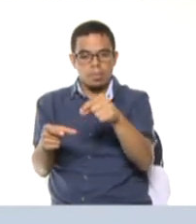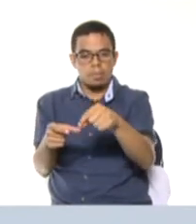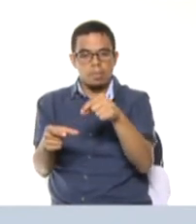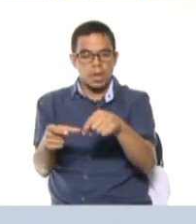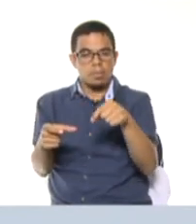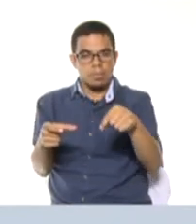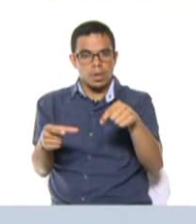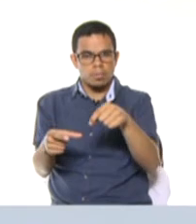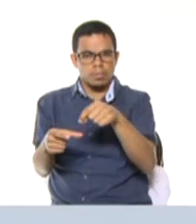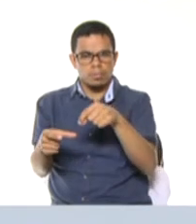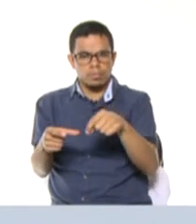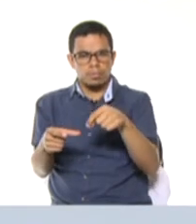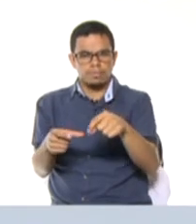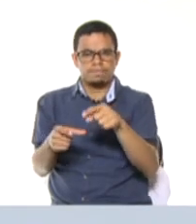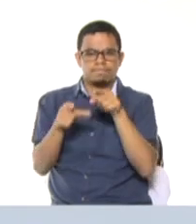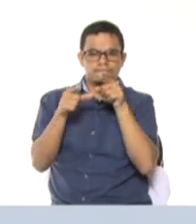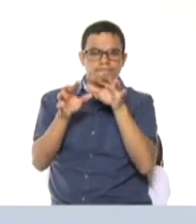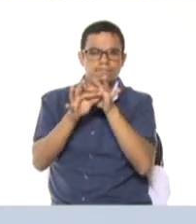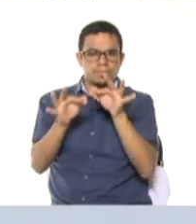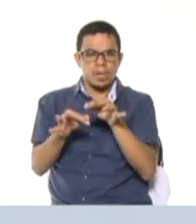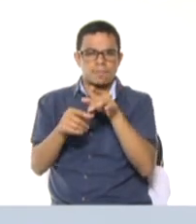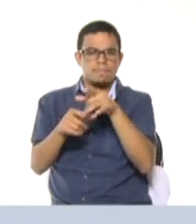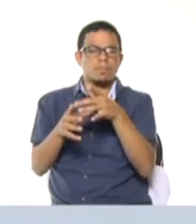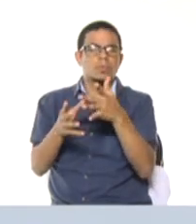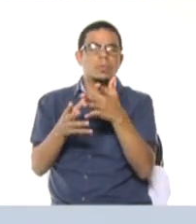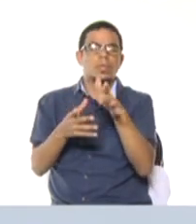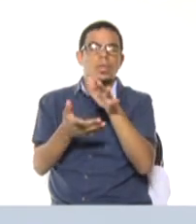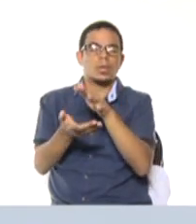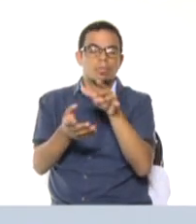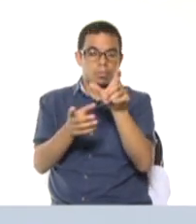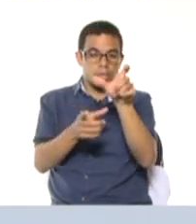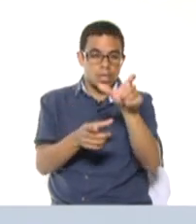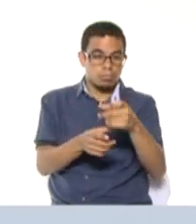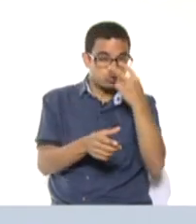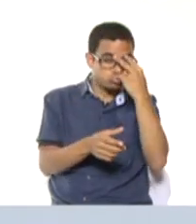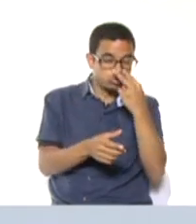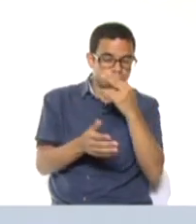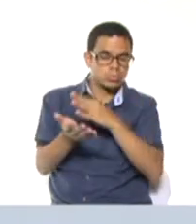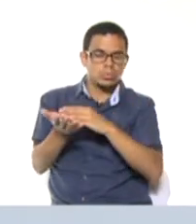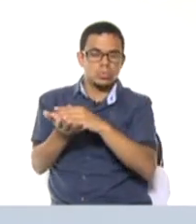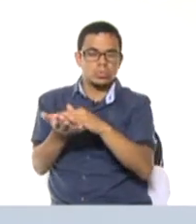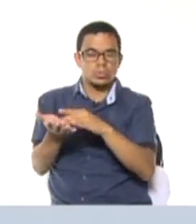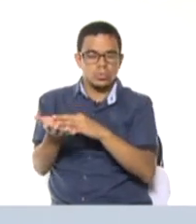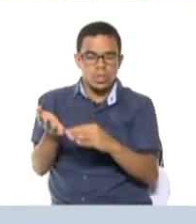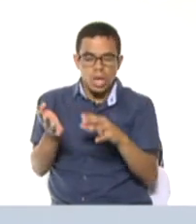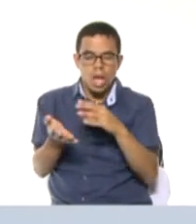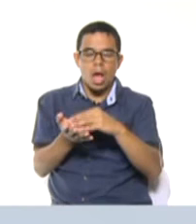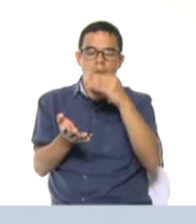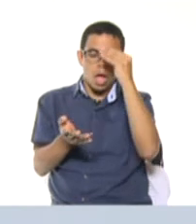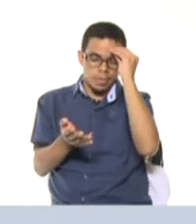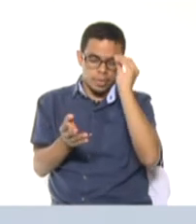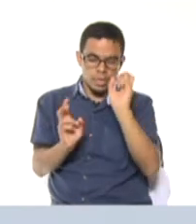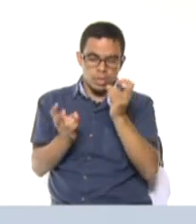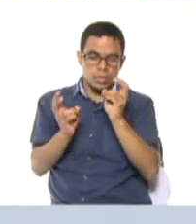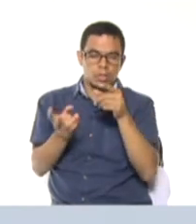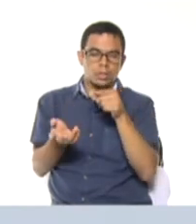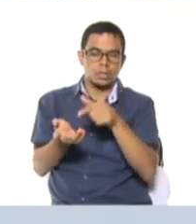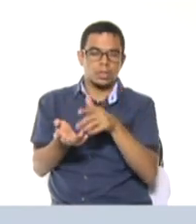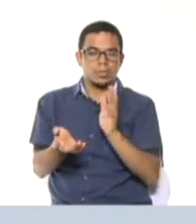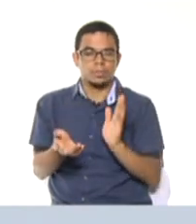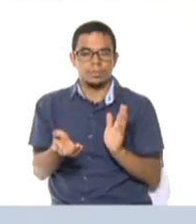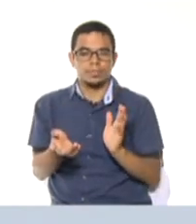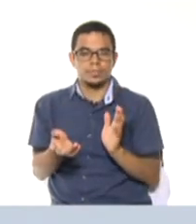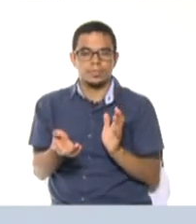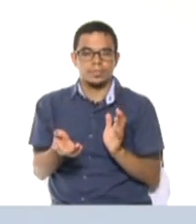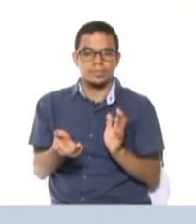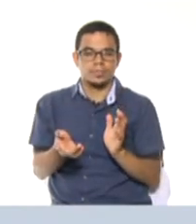elaborar un pequeño esquema de esas palabras claves que nosotros queremos dar a conocer en un momento